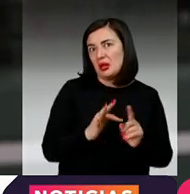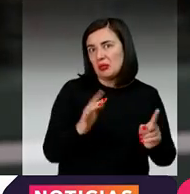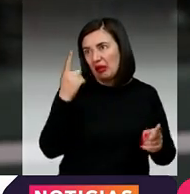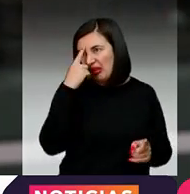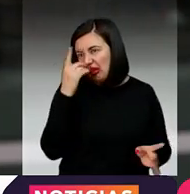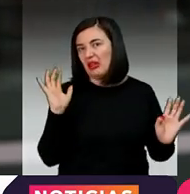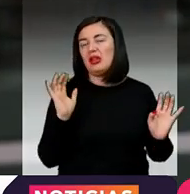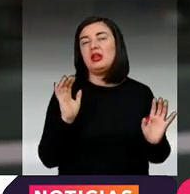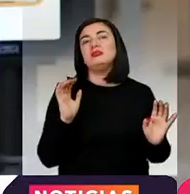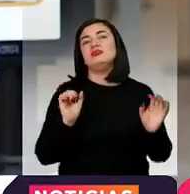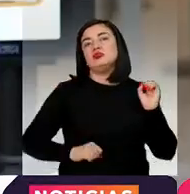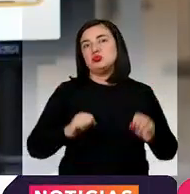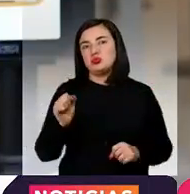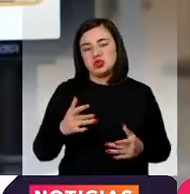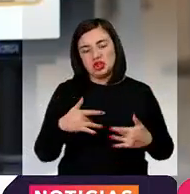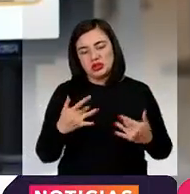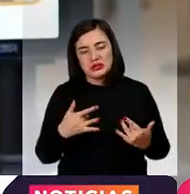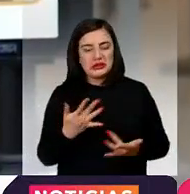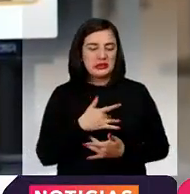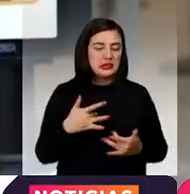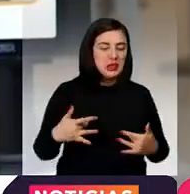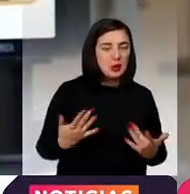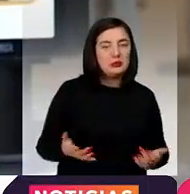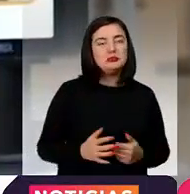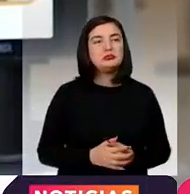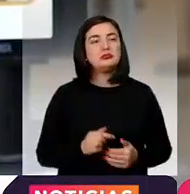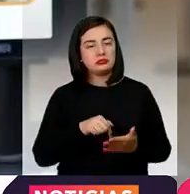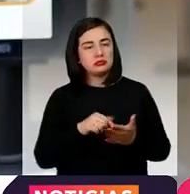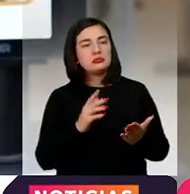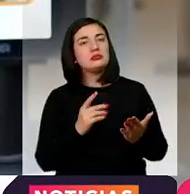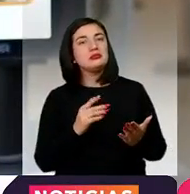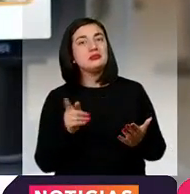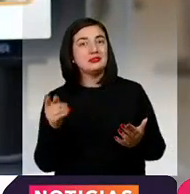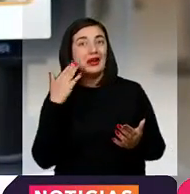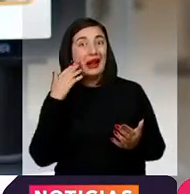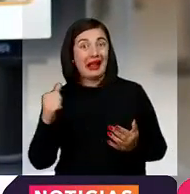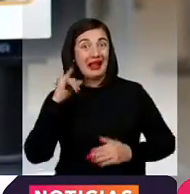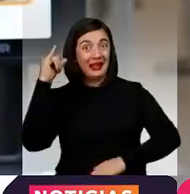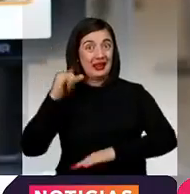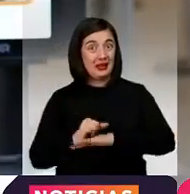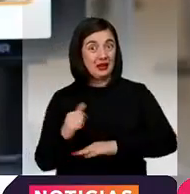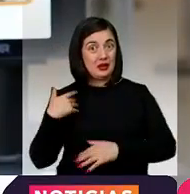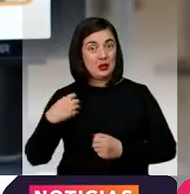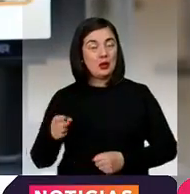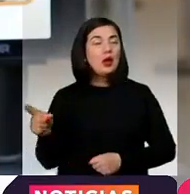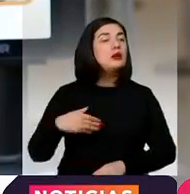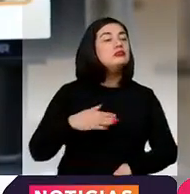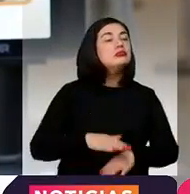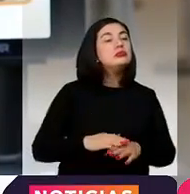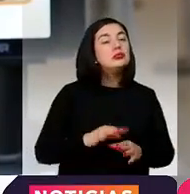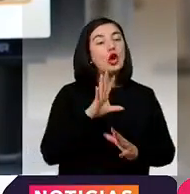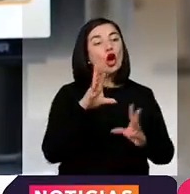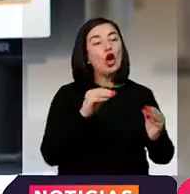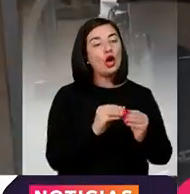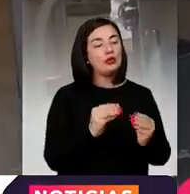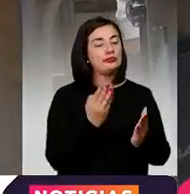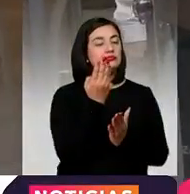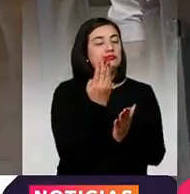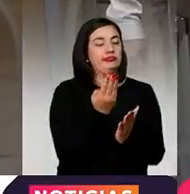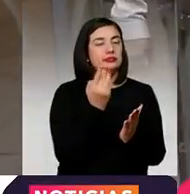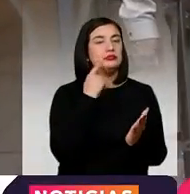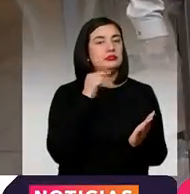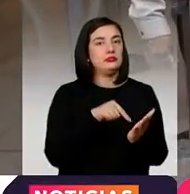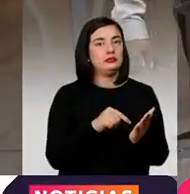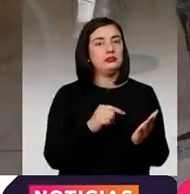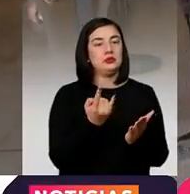cómo me siento de salud. Me pide la señora de la agencia que pase el código de barra por acá, por esta zona de sensor. A la